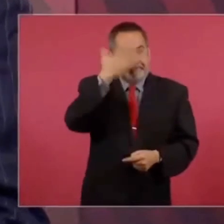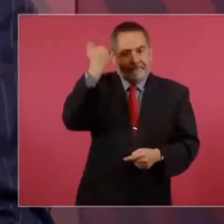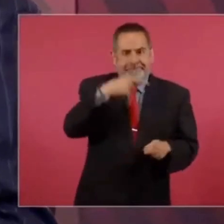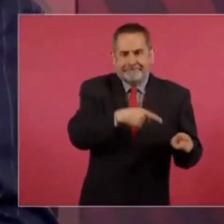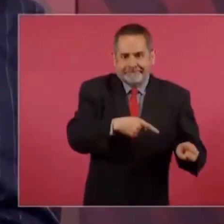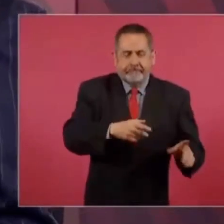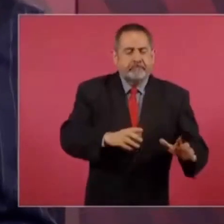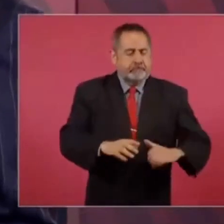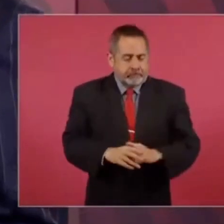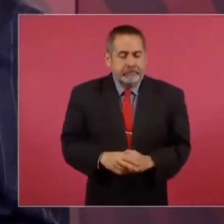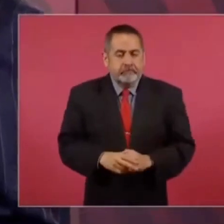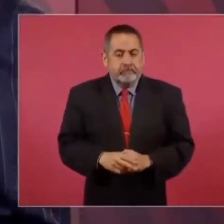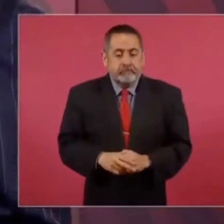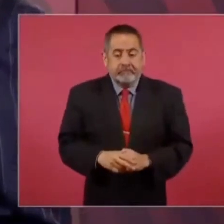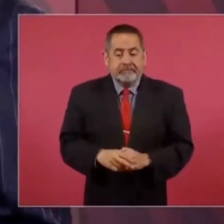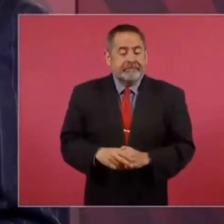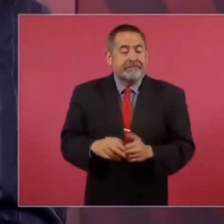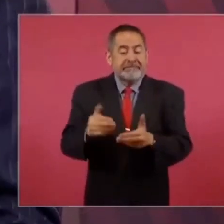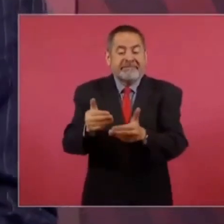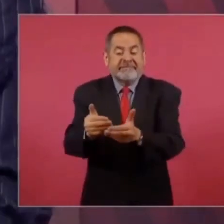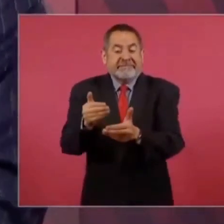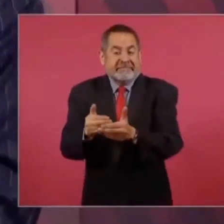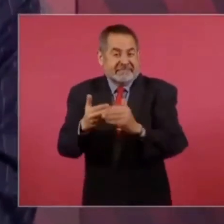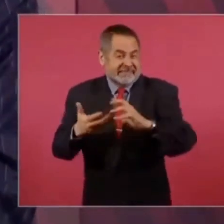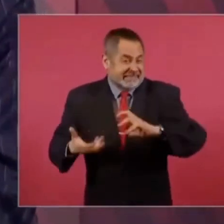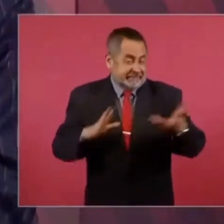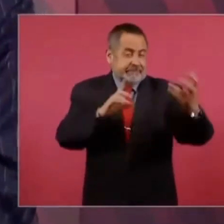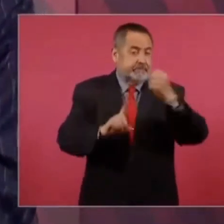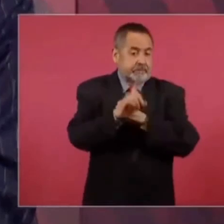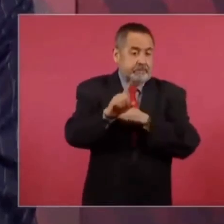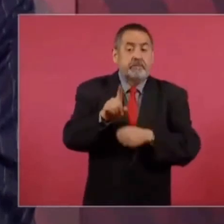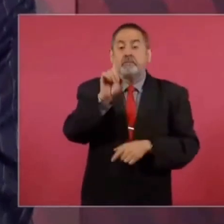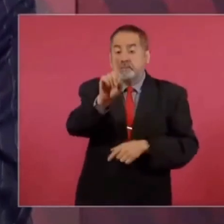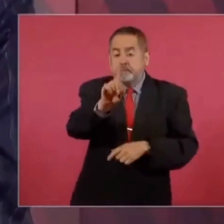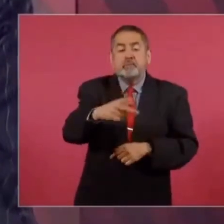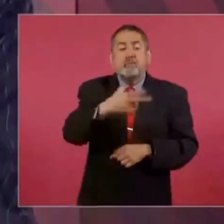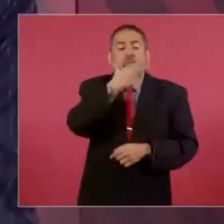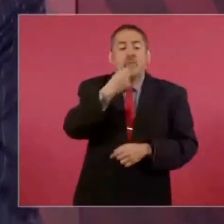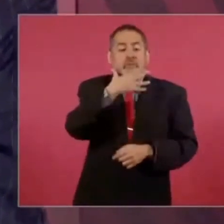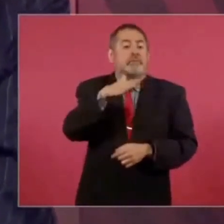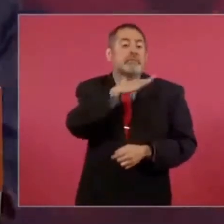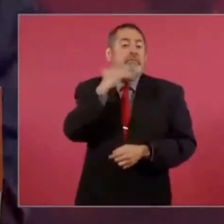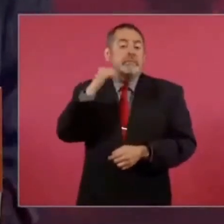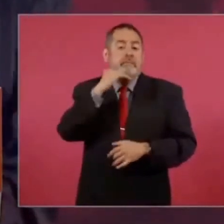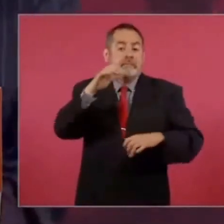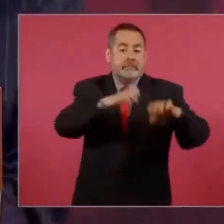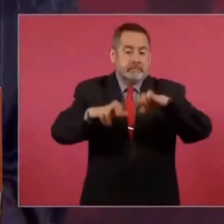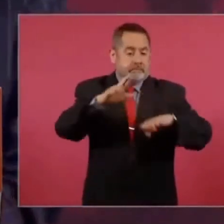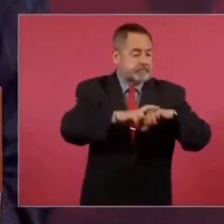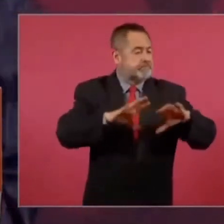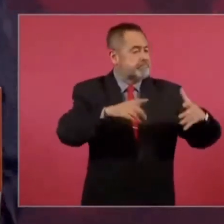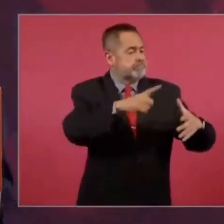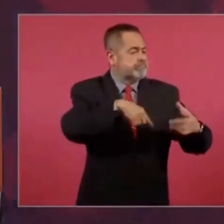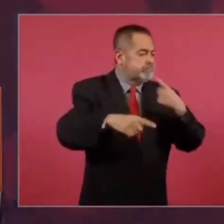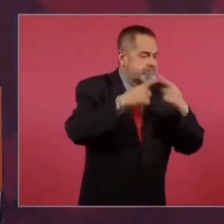En la víspera del estallido, el embajador de Alemania en México informaba a su gobierno que, de acuerdo con la opinión de